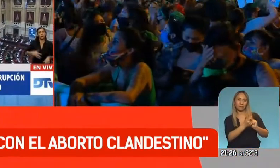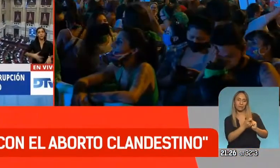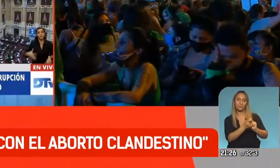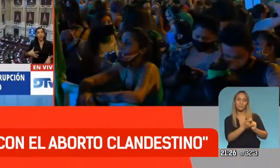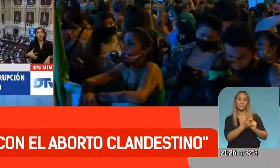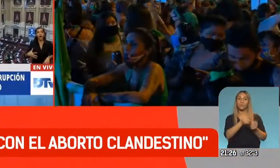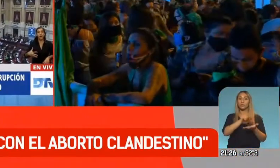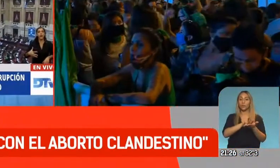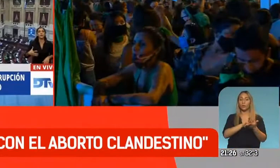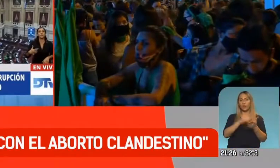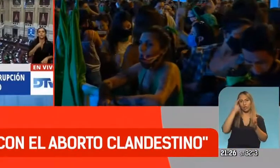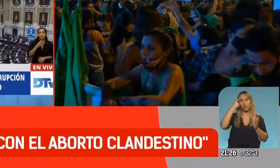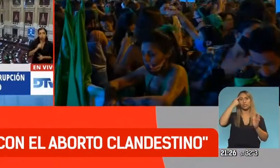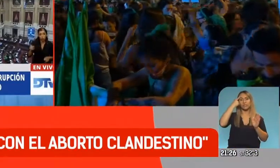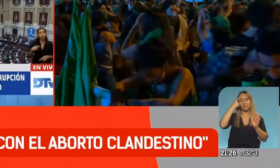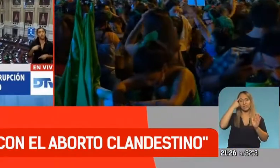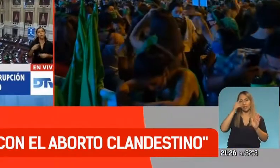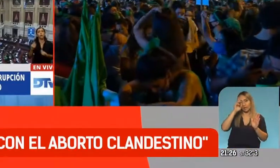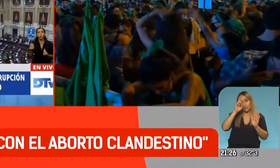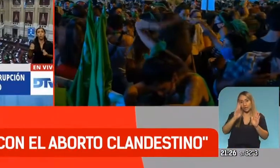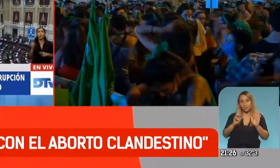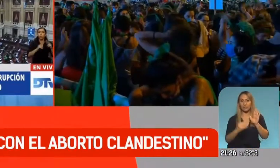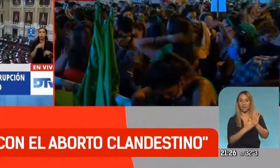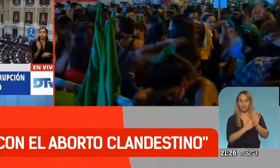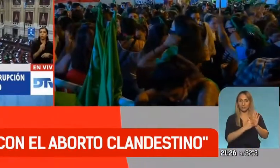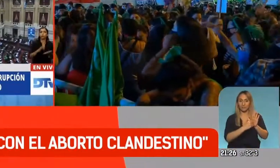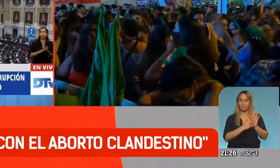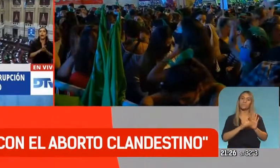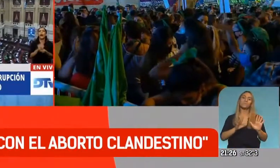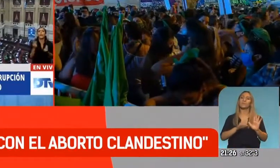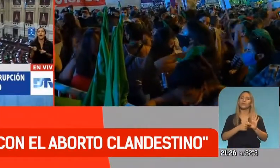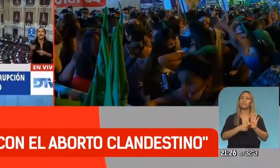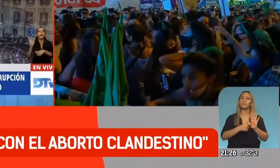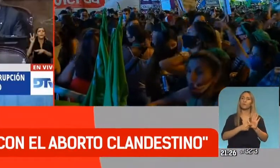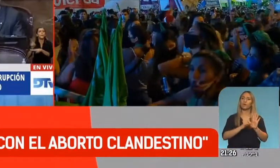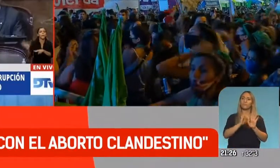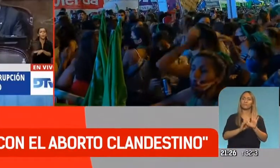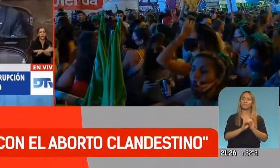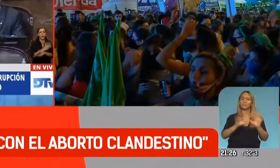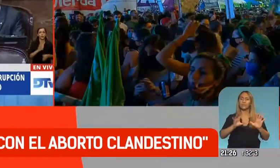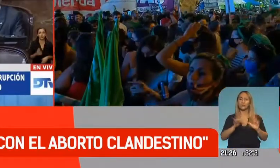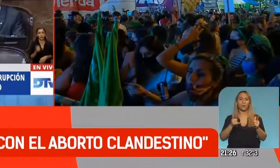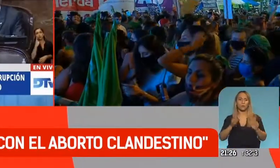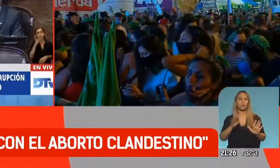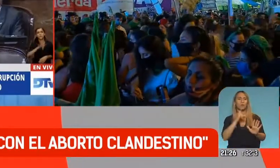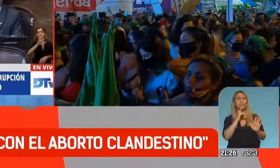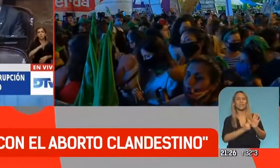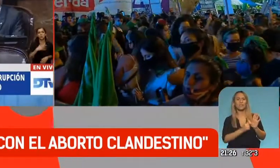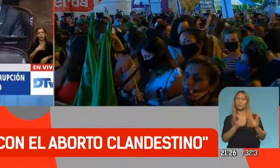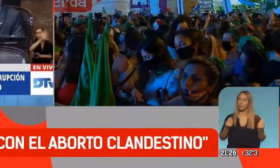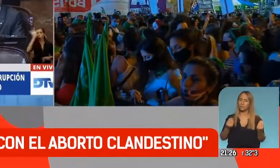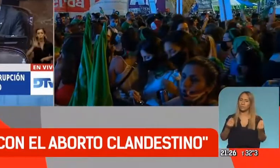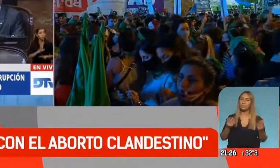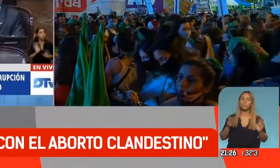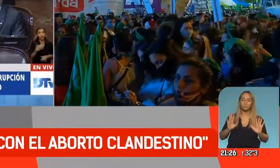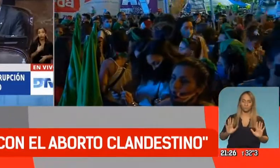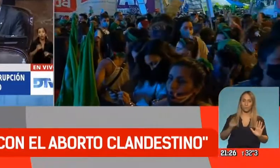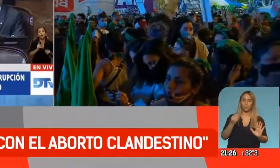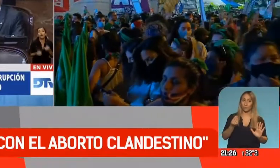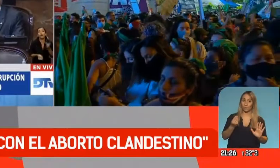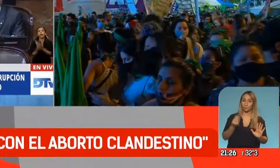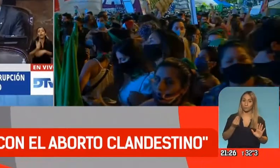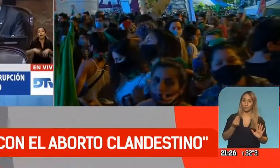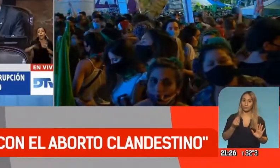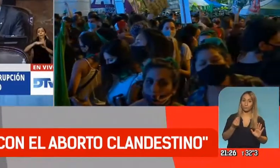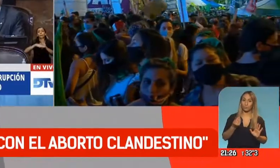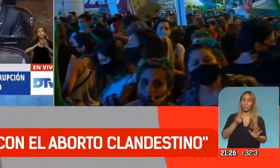conciencia institucional en los hechos es decir no está explicitado porque esa crítica claro porque a ver si hay